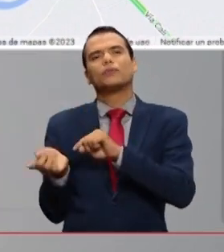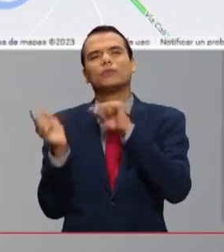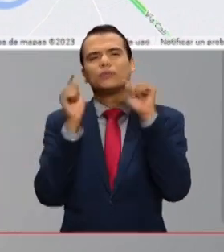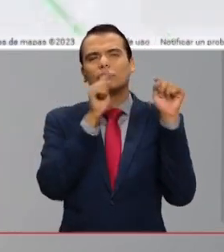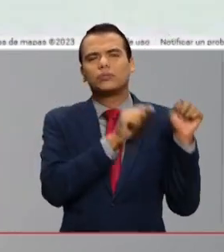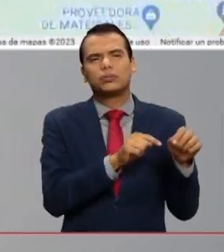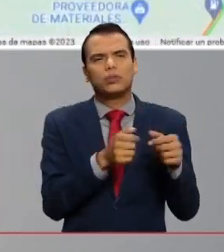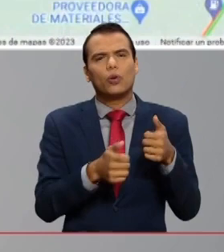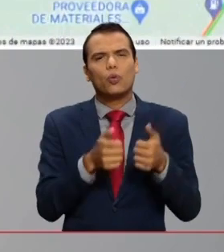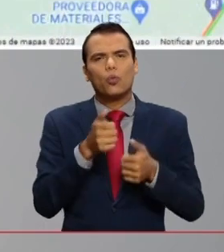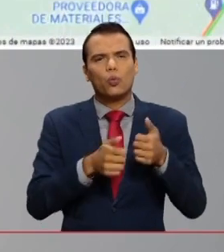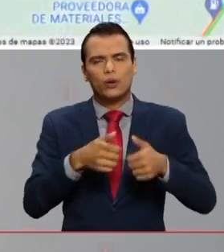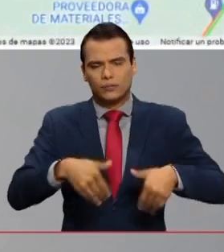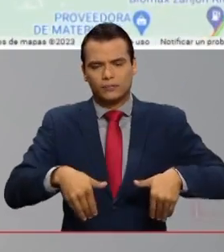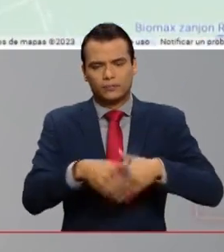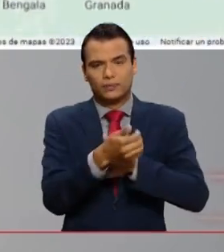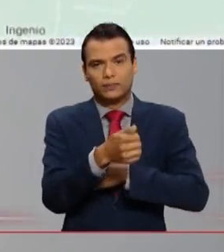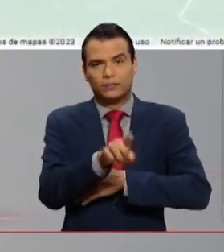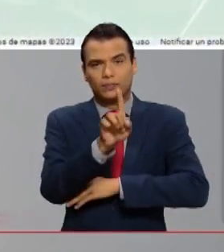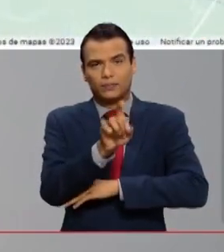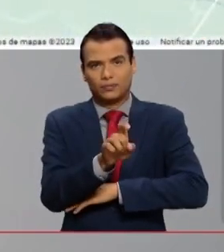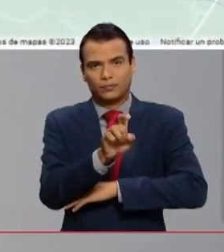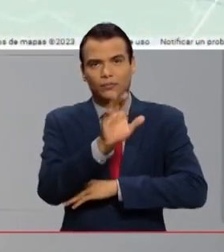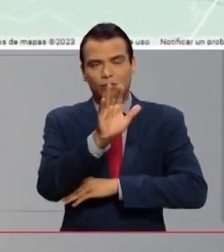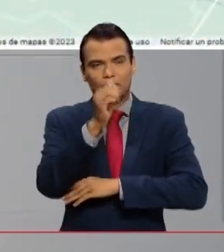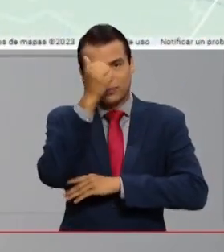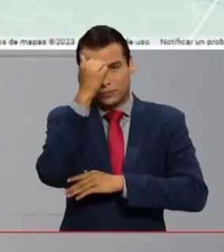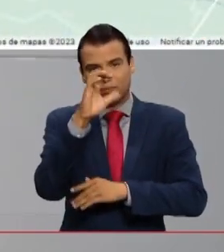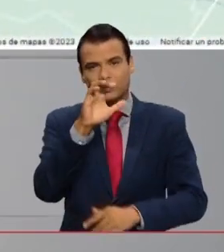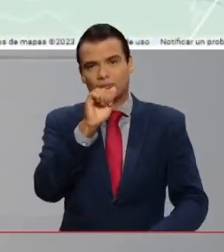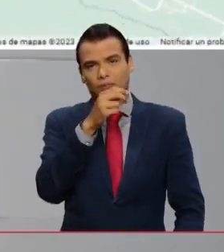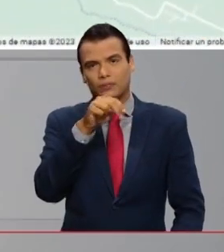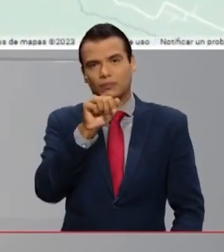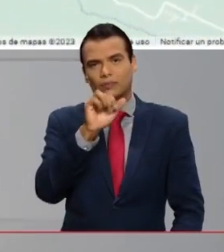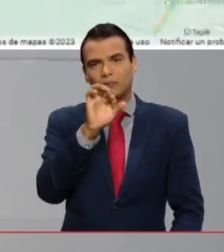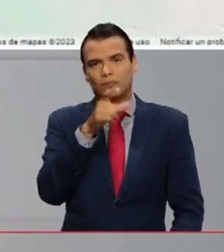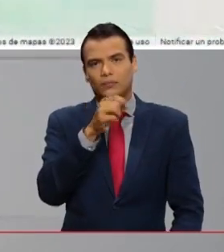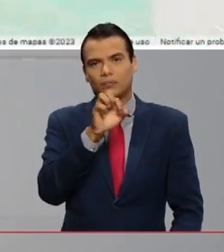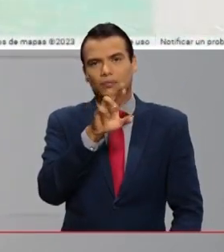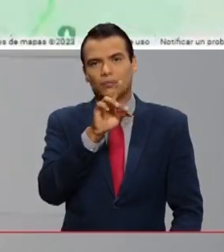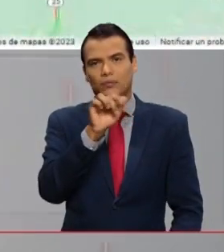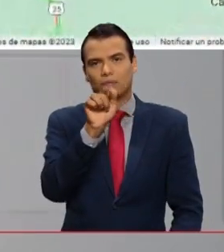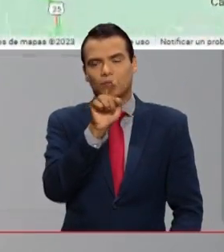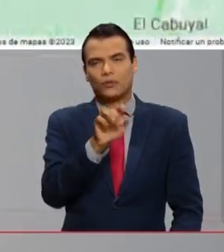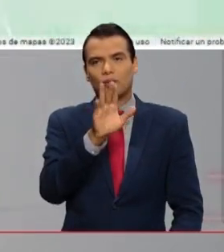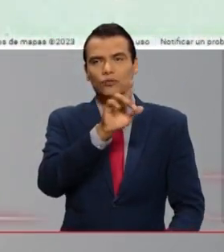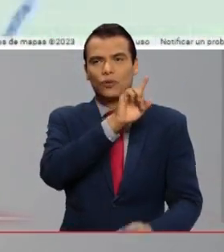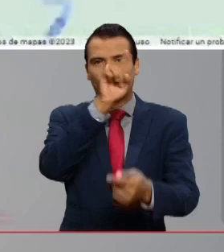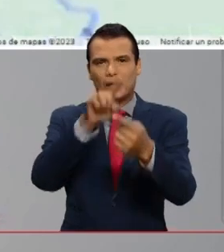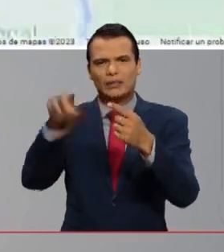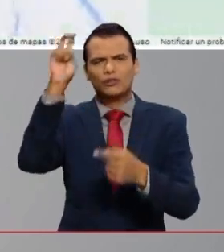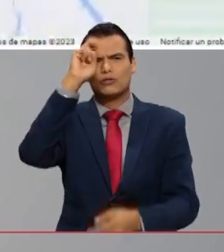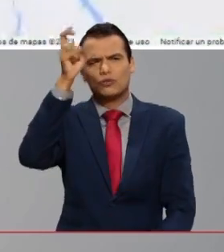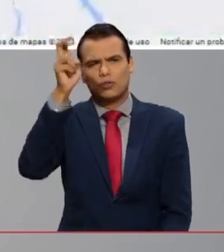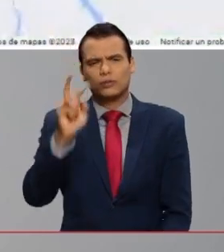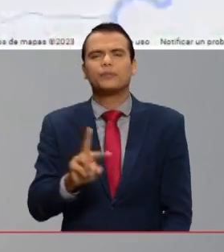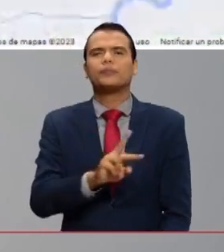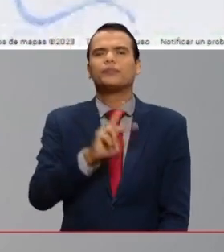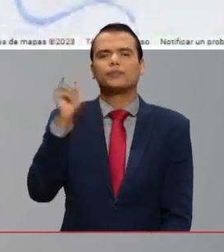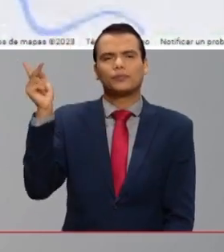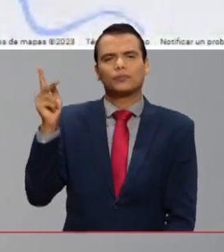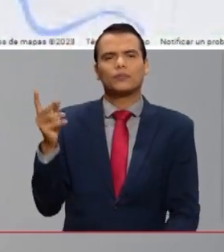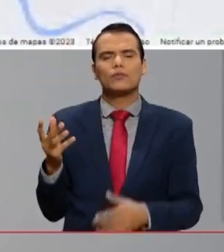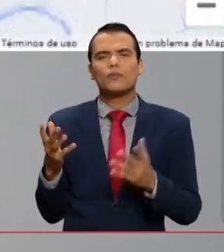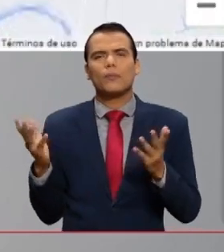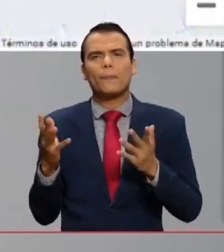hacer uso de la calle 16, es decir, la avenida Cañas Gordas, hacia el norte de la ciudad. Asimismo, se presentó un siniestro vial en